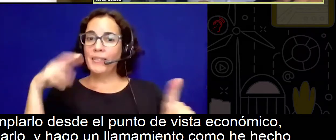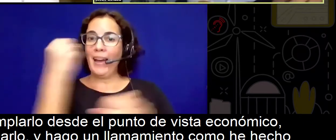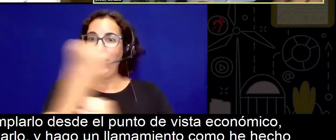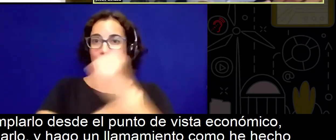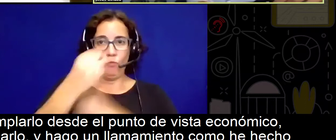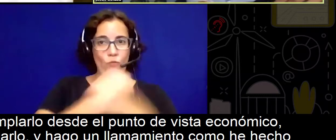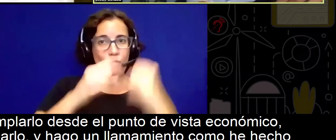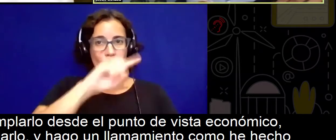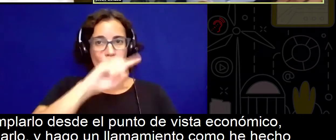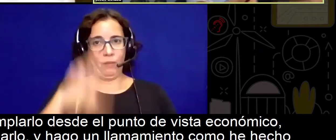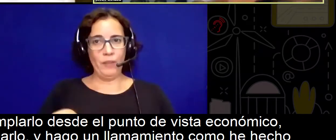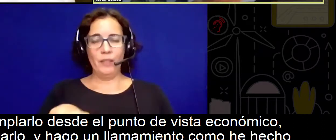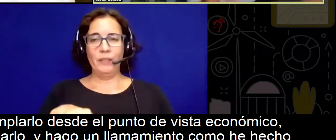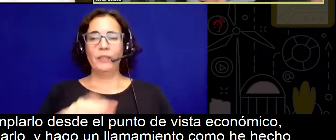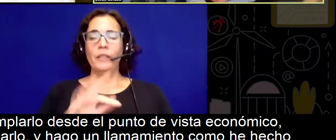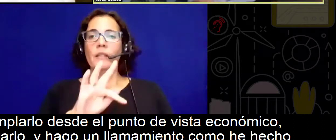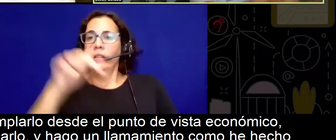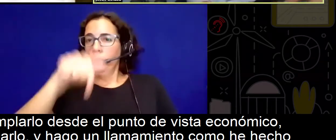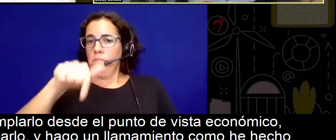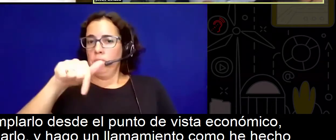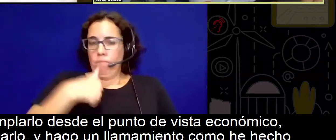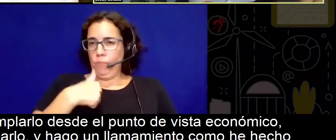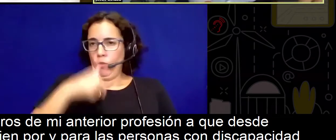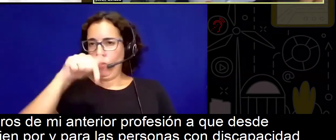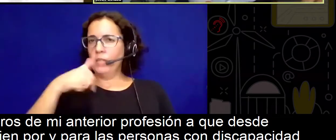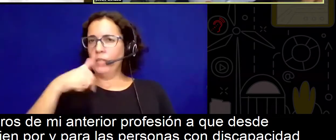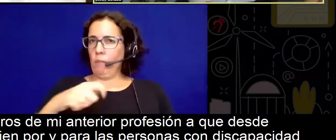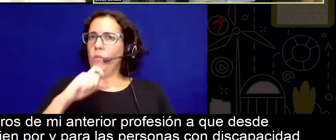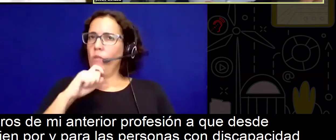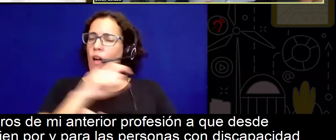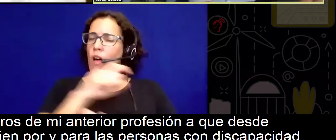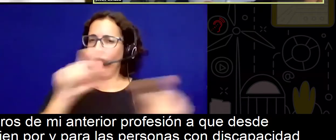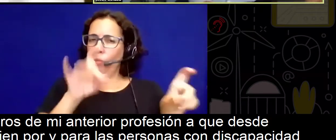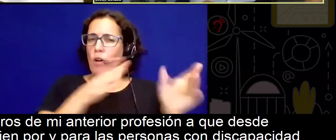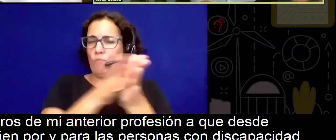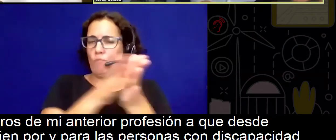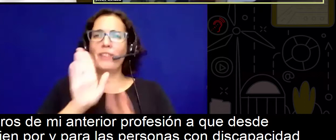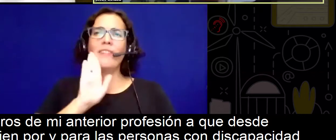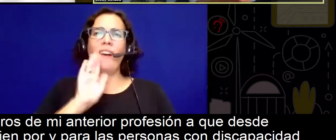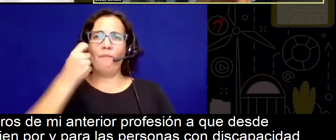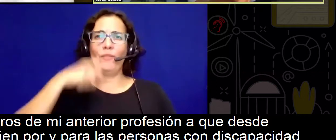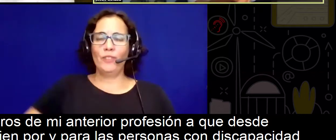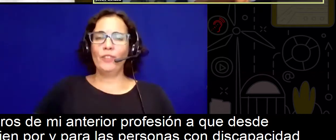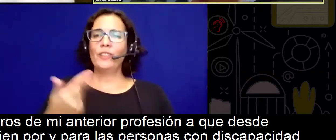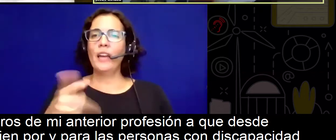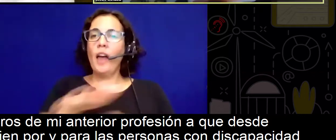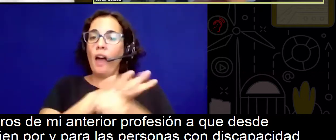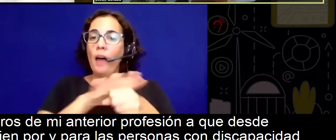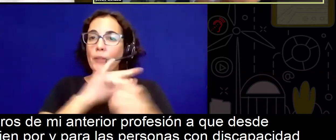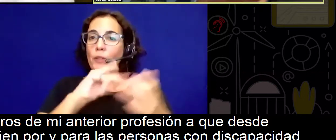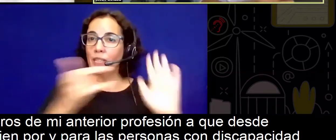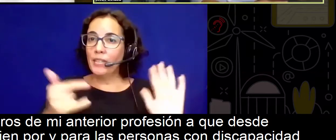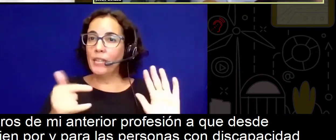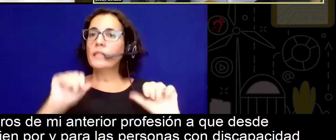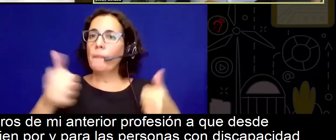podemos negarlo, y yo desde aquí hago un llamamiento, como ya lo he hecho con compañeros de mi anterior profesión, a que ellos desde el ámbito de la ingeniería trabajen